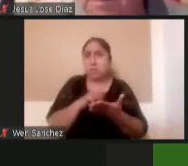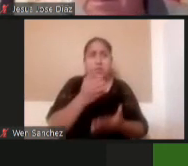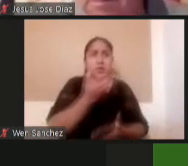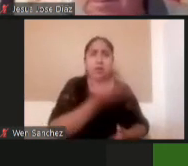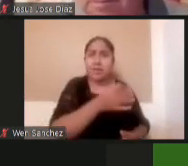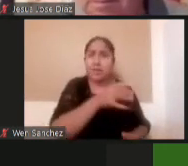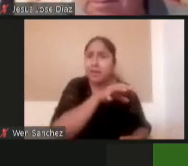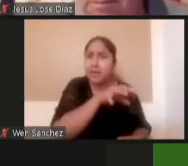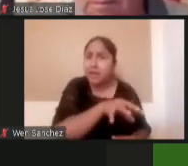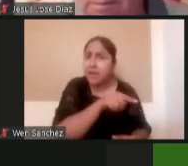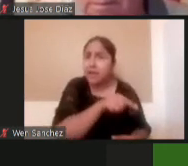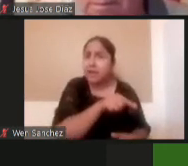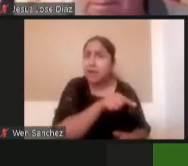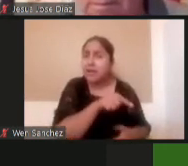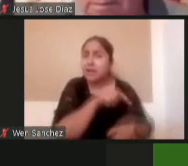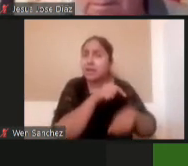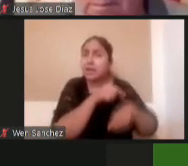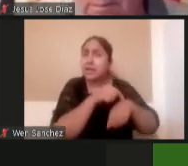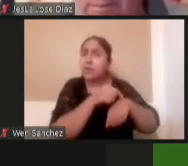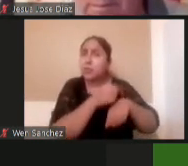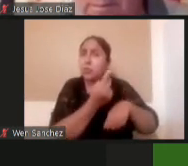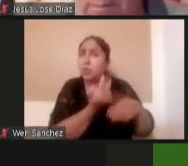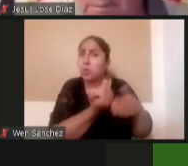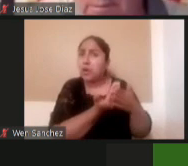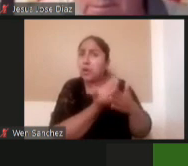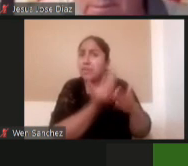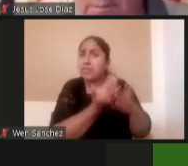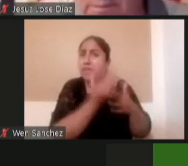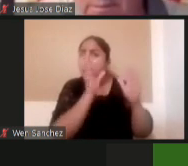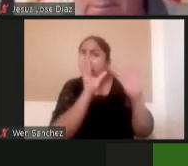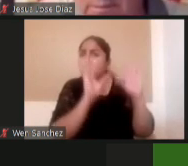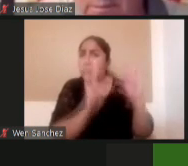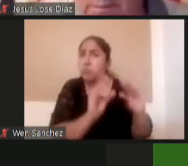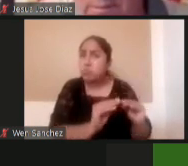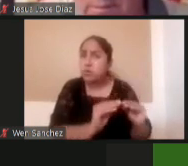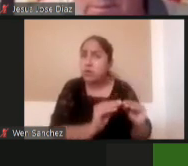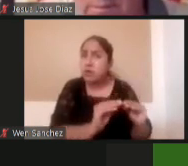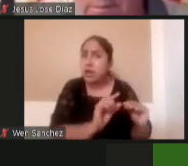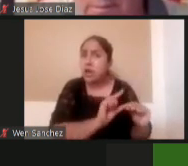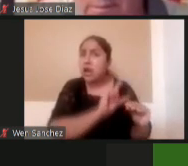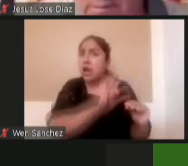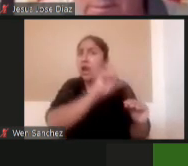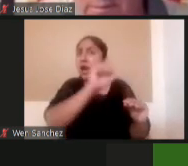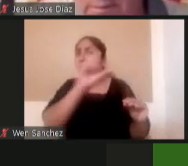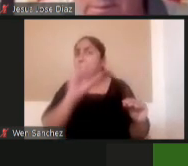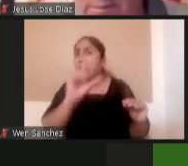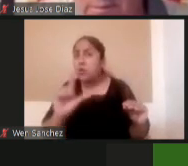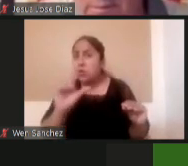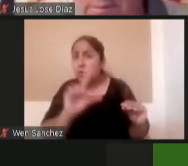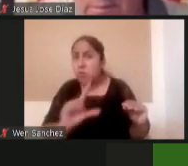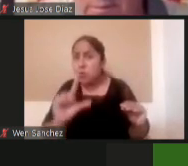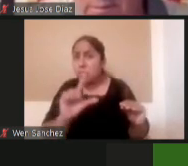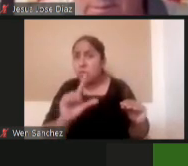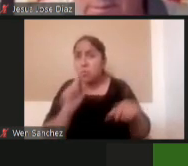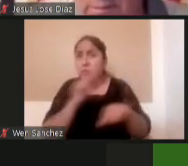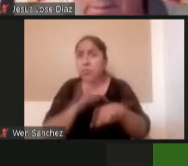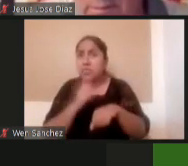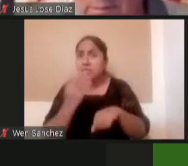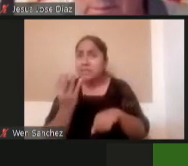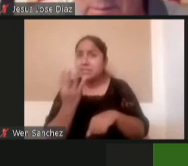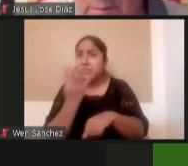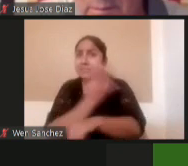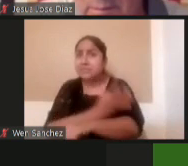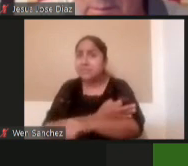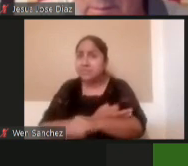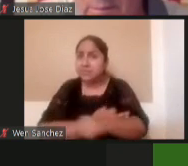energía desde la 1:00 a.m. y se restableció el servicio hasta el lunes a las 4:00 p.m, exponiendo con esto la